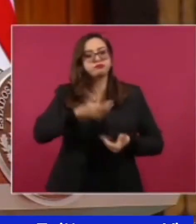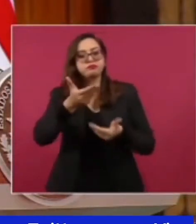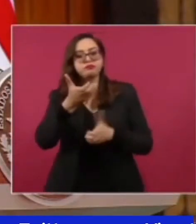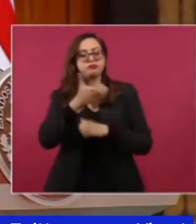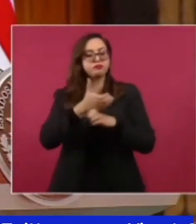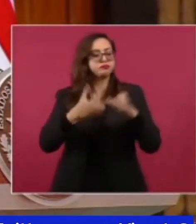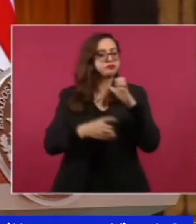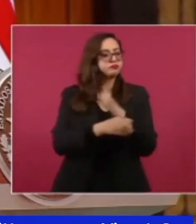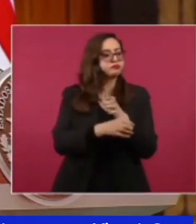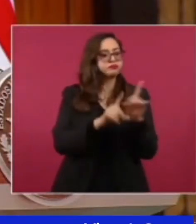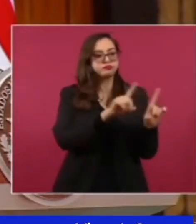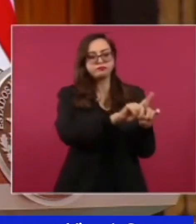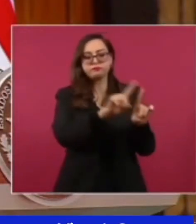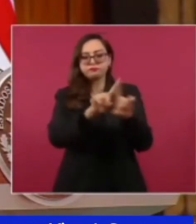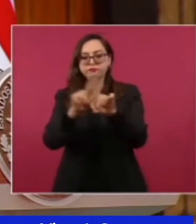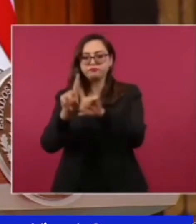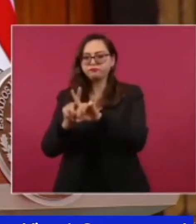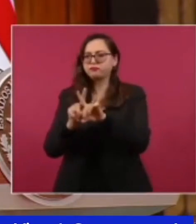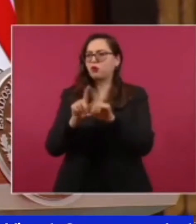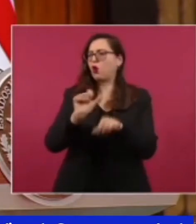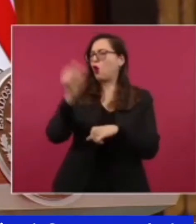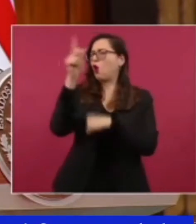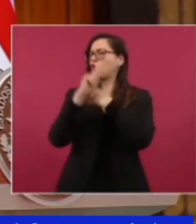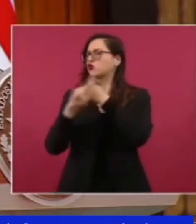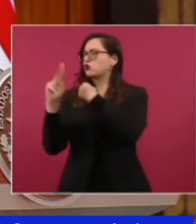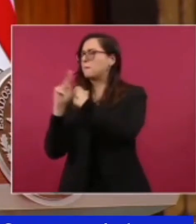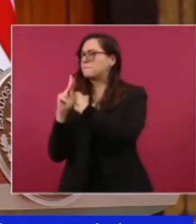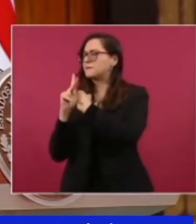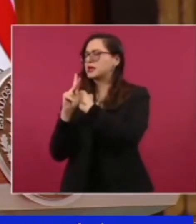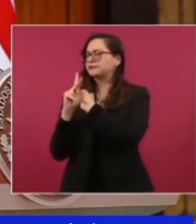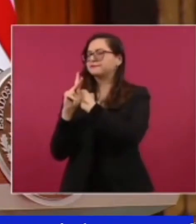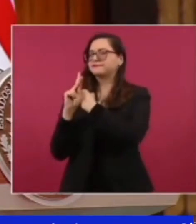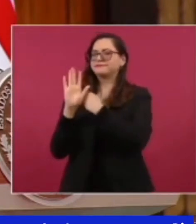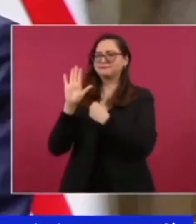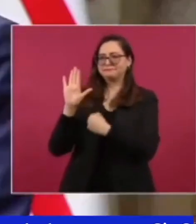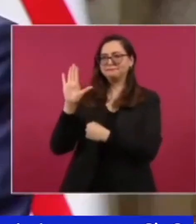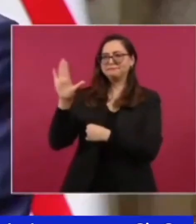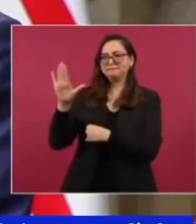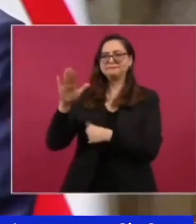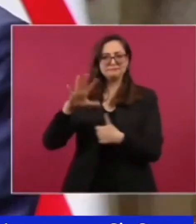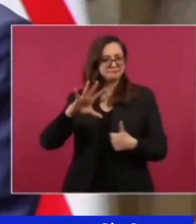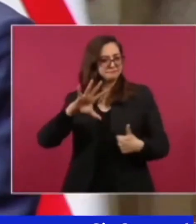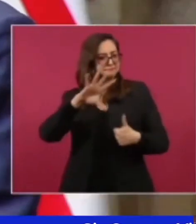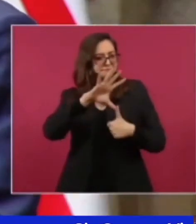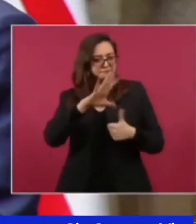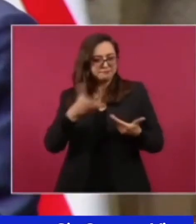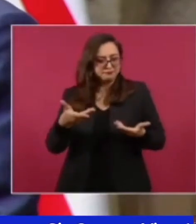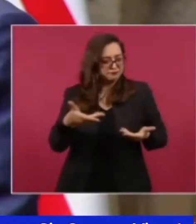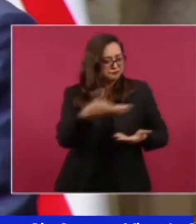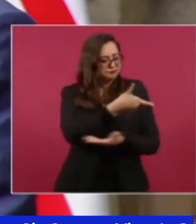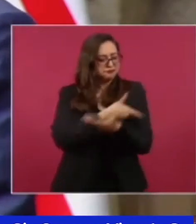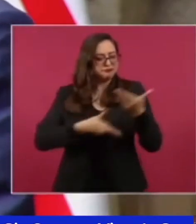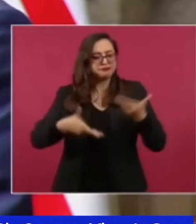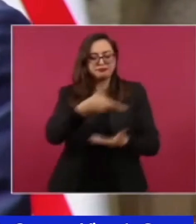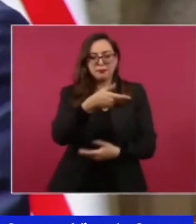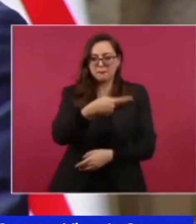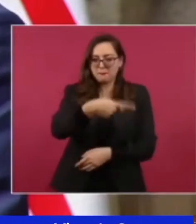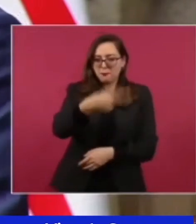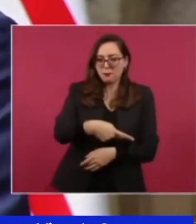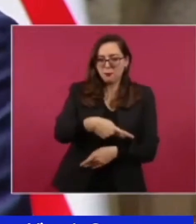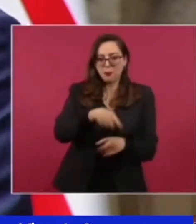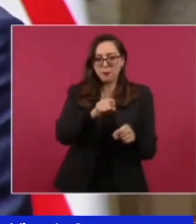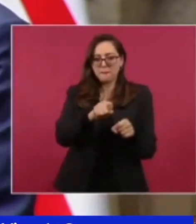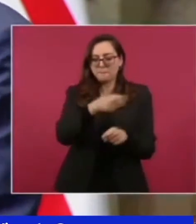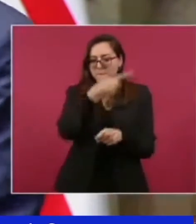parados es una crítica, cuando en realidad de fondo pues no se están dando cuenta que están reconociendo un símbolo